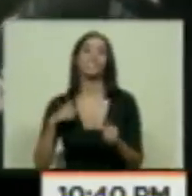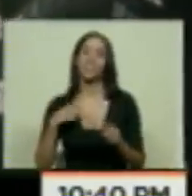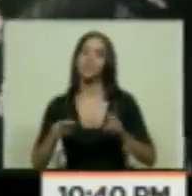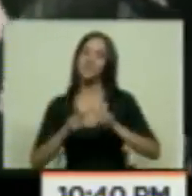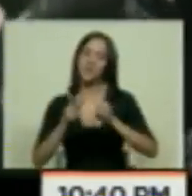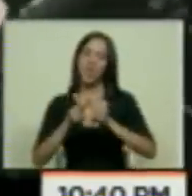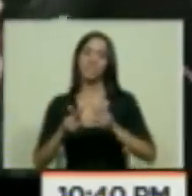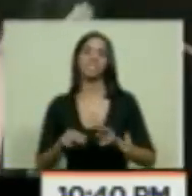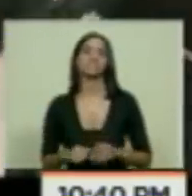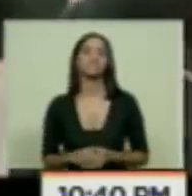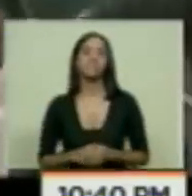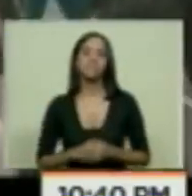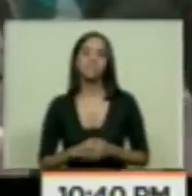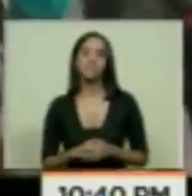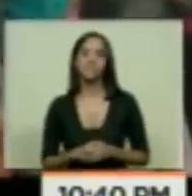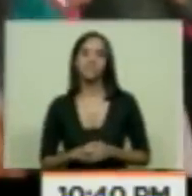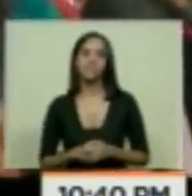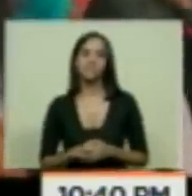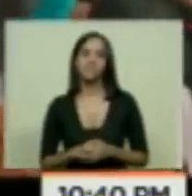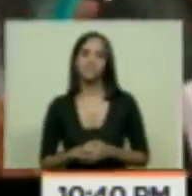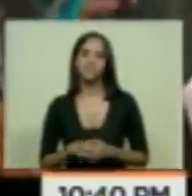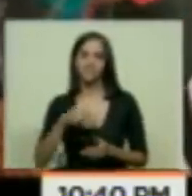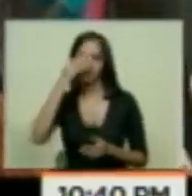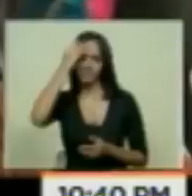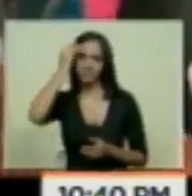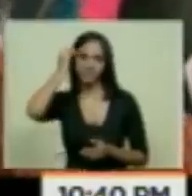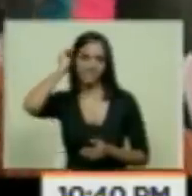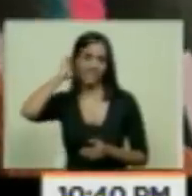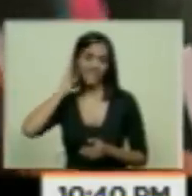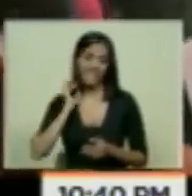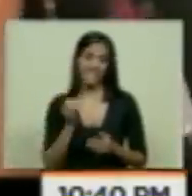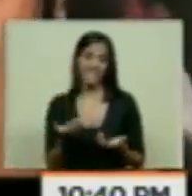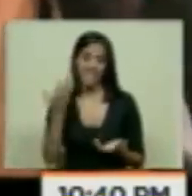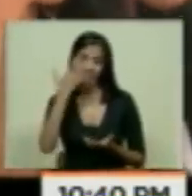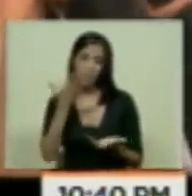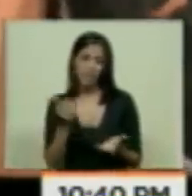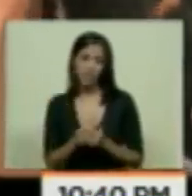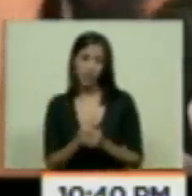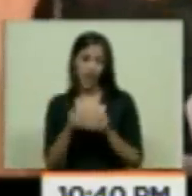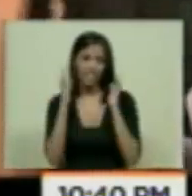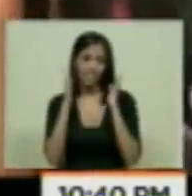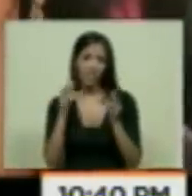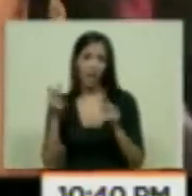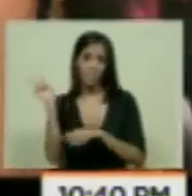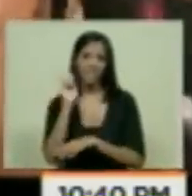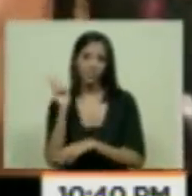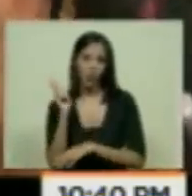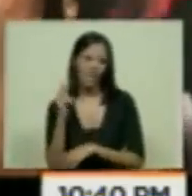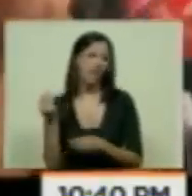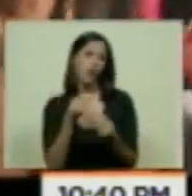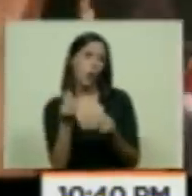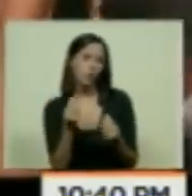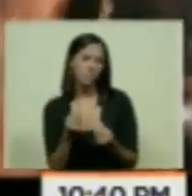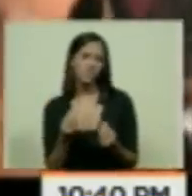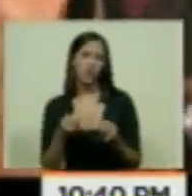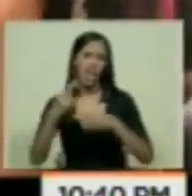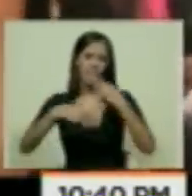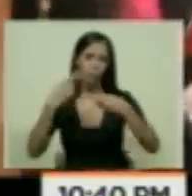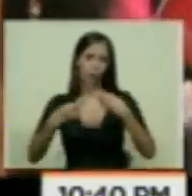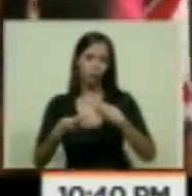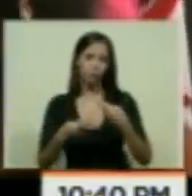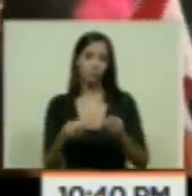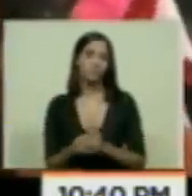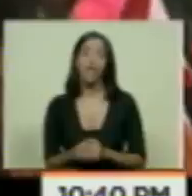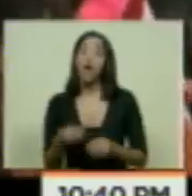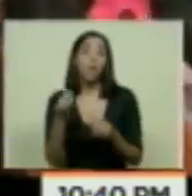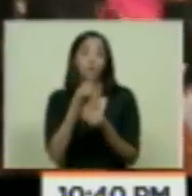vivienda. Chimana, ¿qué le ha parecido el trato que le han dado acá en Venezuela? ¿Cómo ha sido el trato de la revolución a usted? Maravilloso,